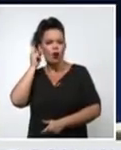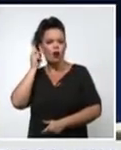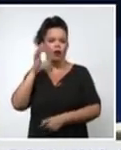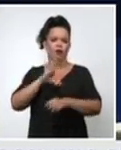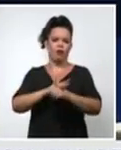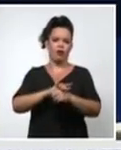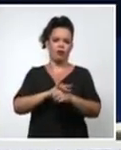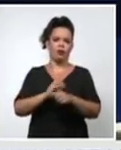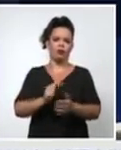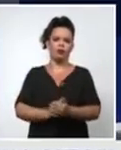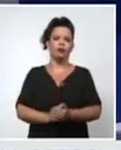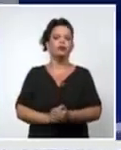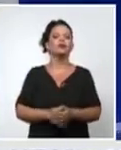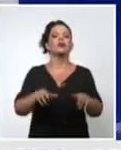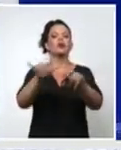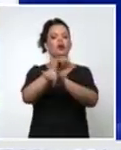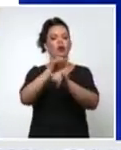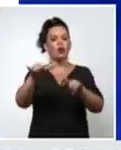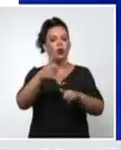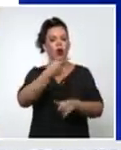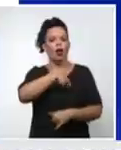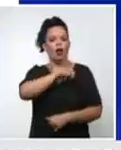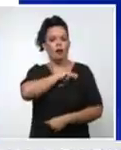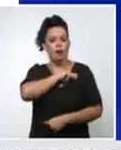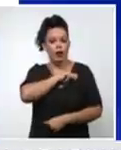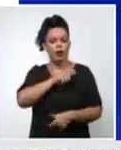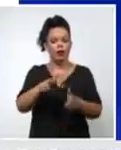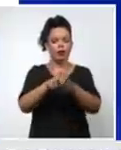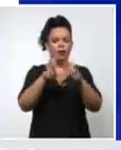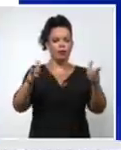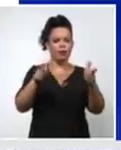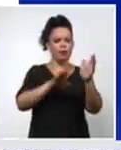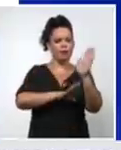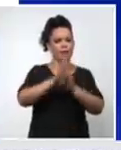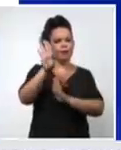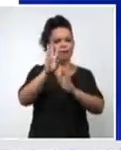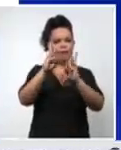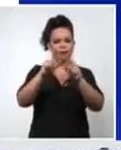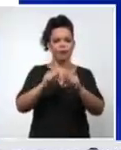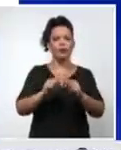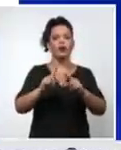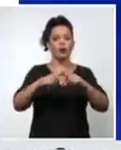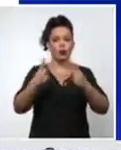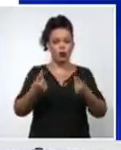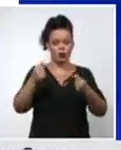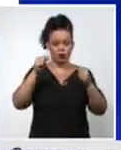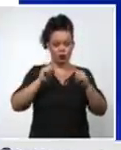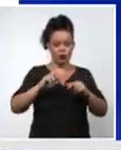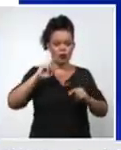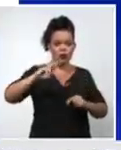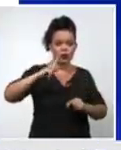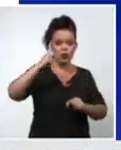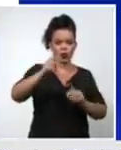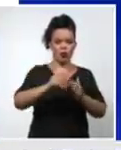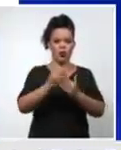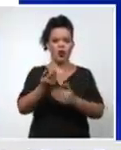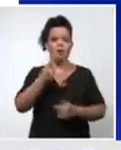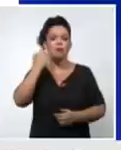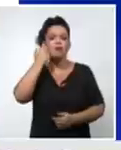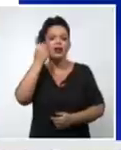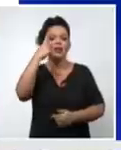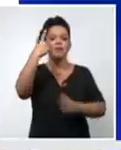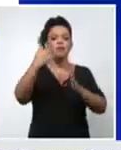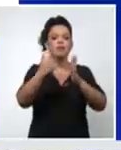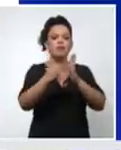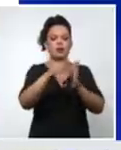España, lo cual supera por segundo día más de 1.000 casos